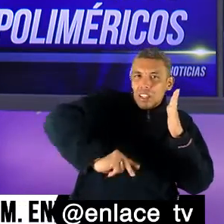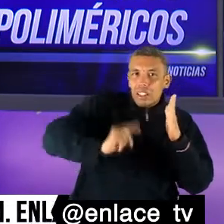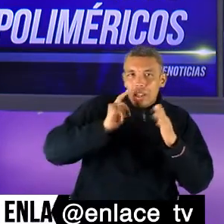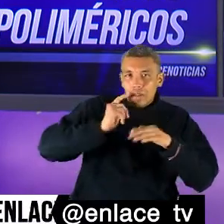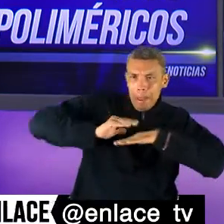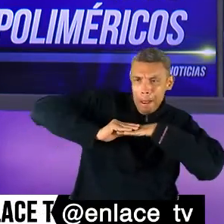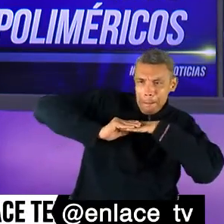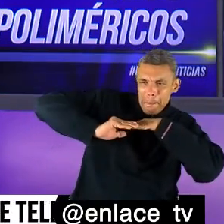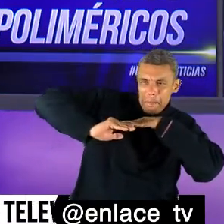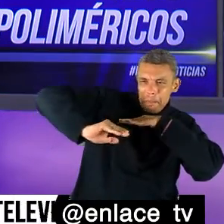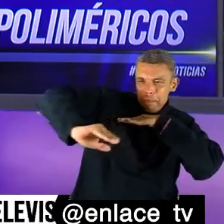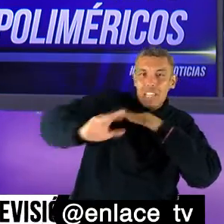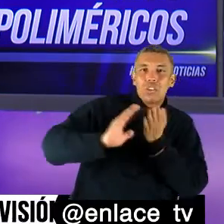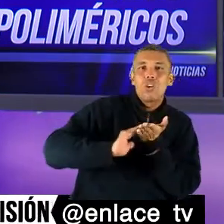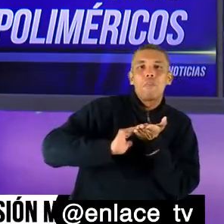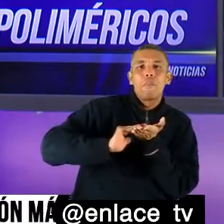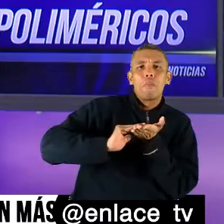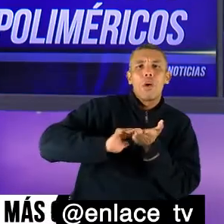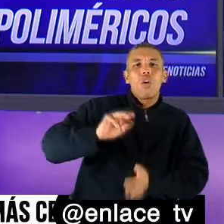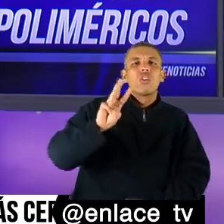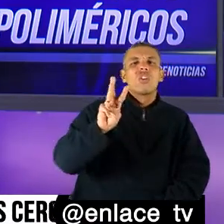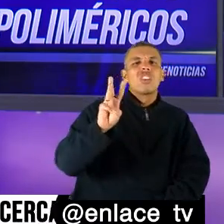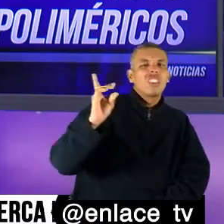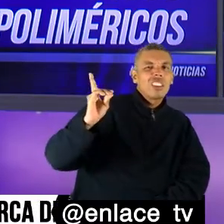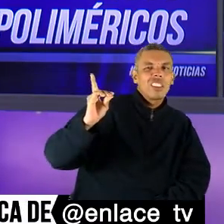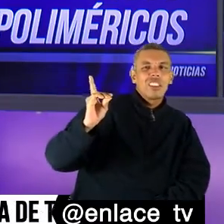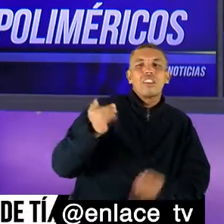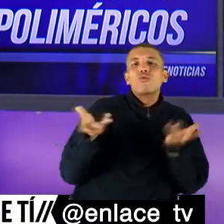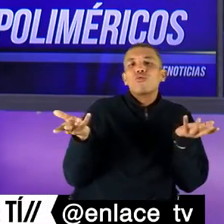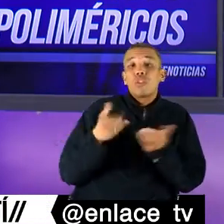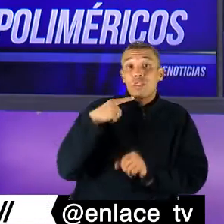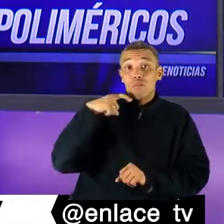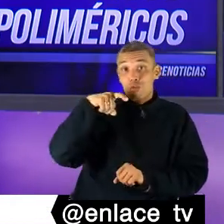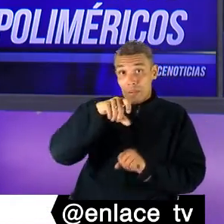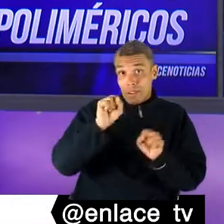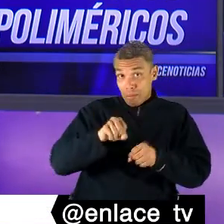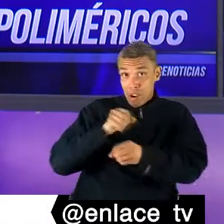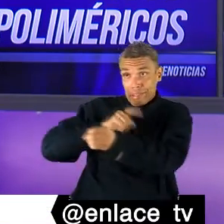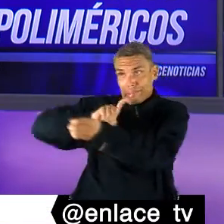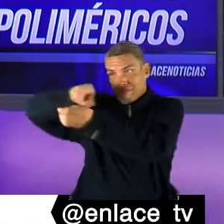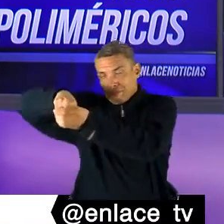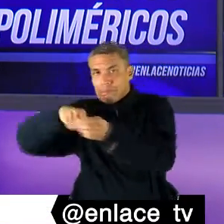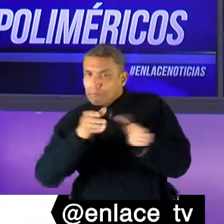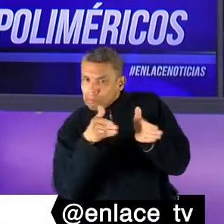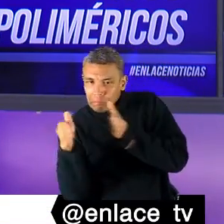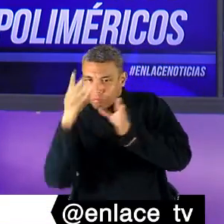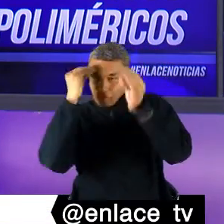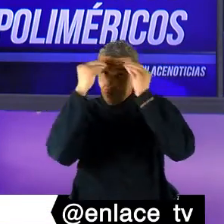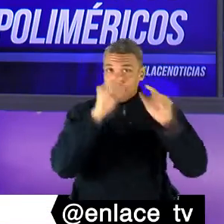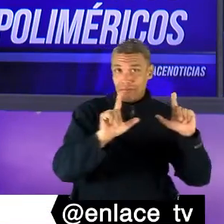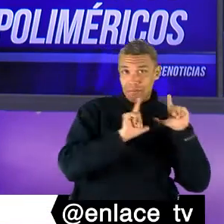e imágenes 3D que tendrá lugar en Bucaramanga. La invitación la hace Enpetrol SAS.